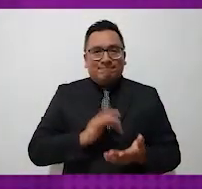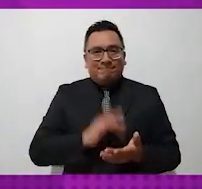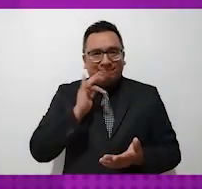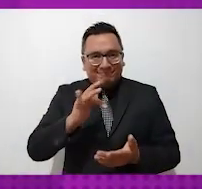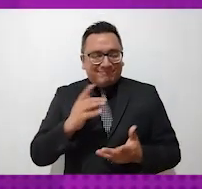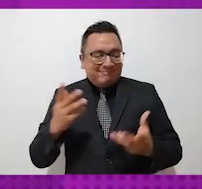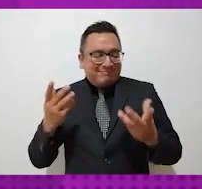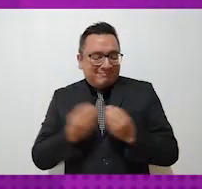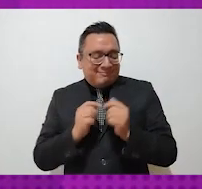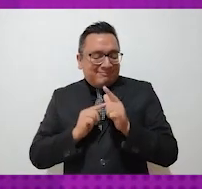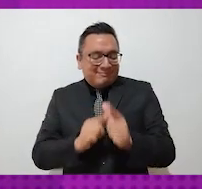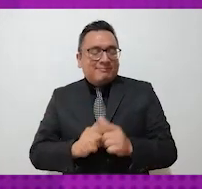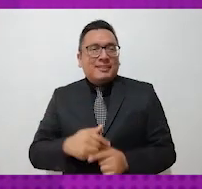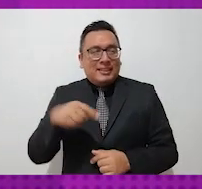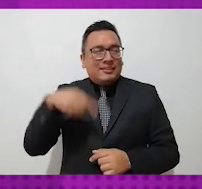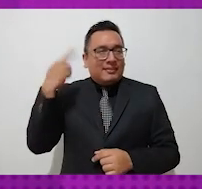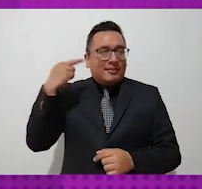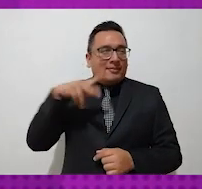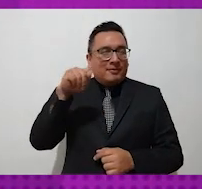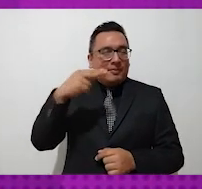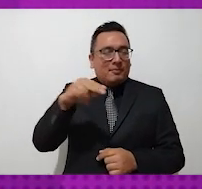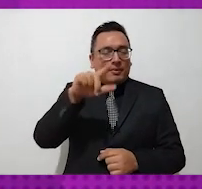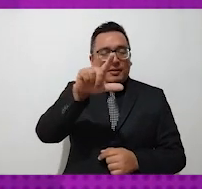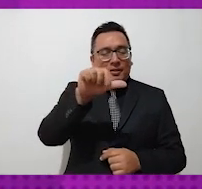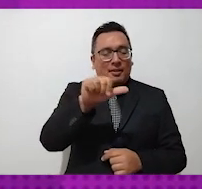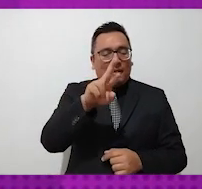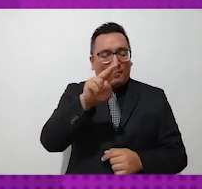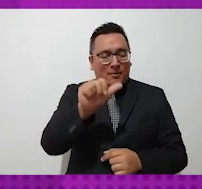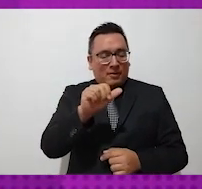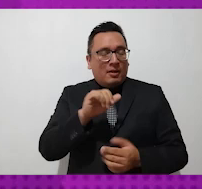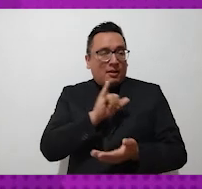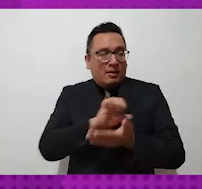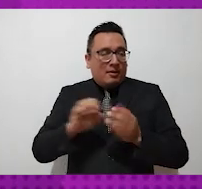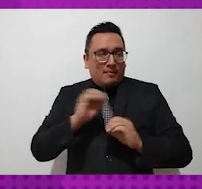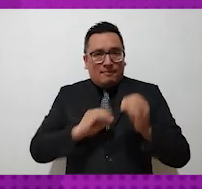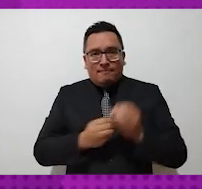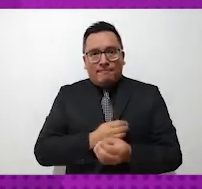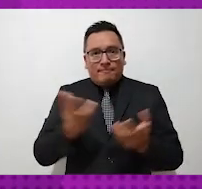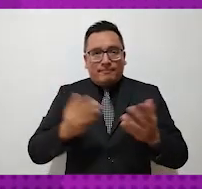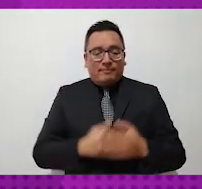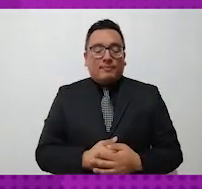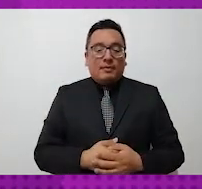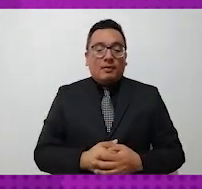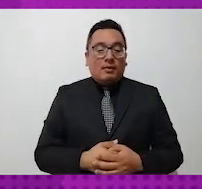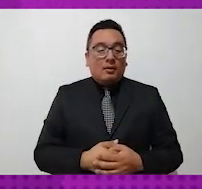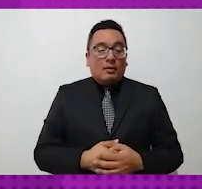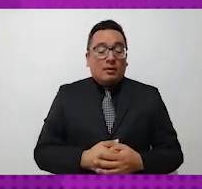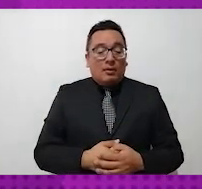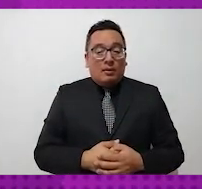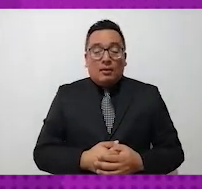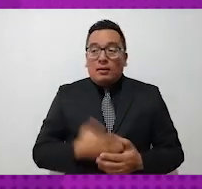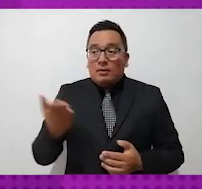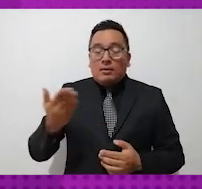Muchas gracias por continuar con nosotros aquí en su programa de La Urna, programa de radio y televisión del Instituto Electoral de Coahuila, y está la Contralora Interna,